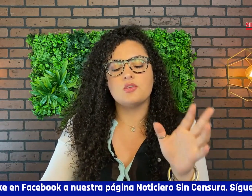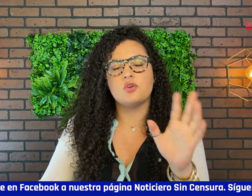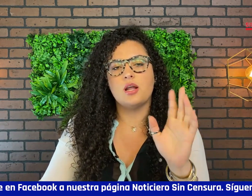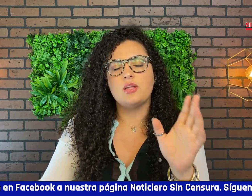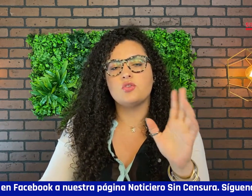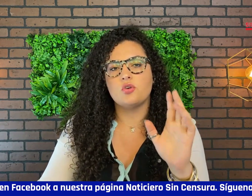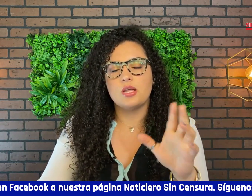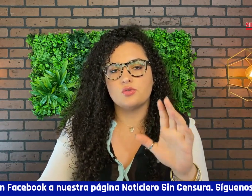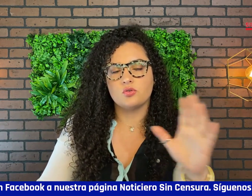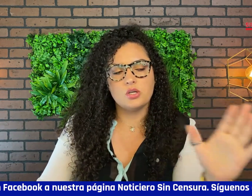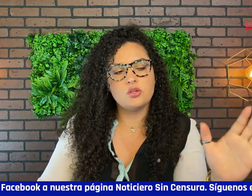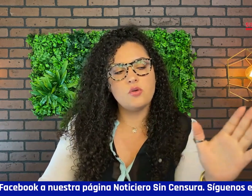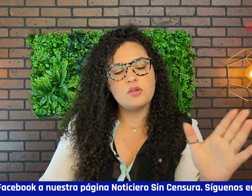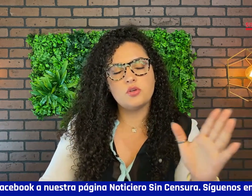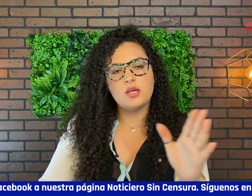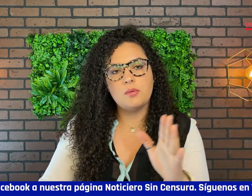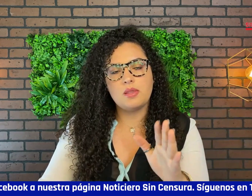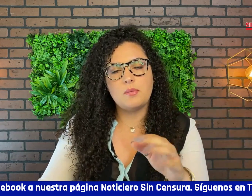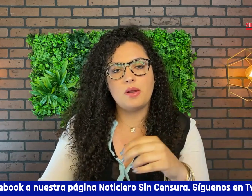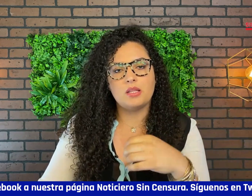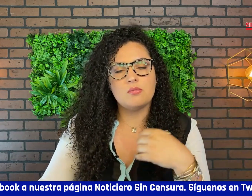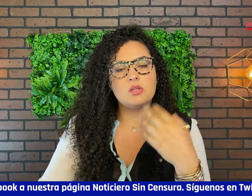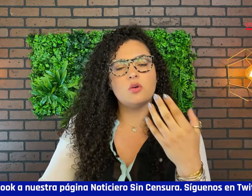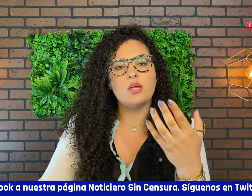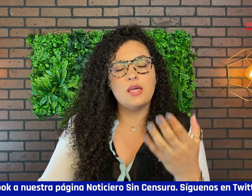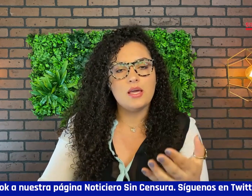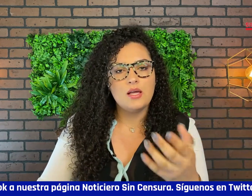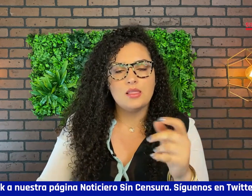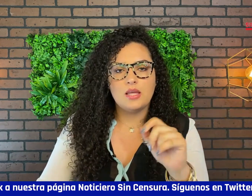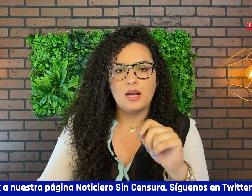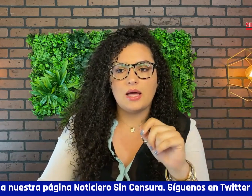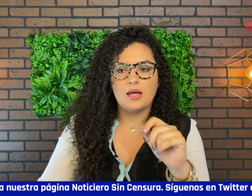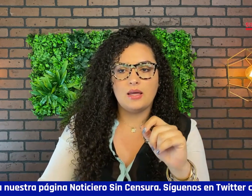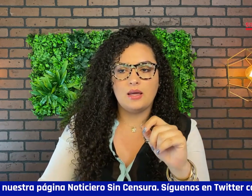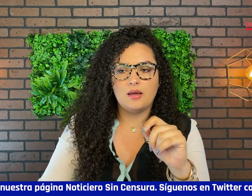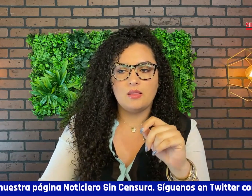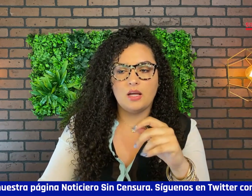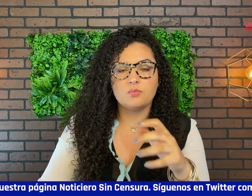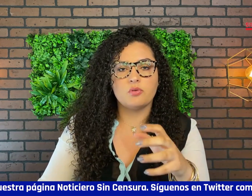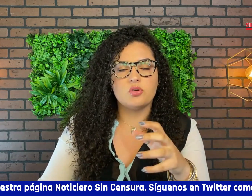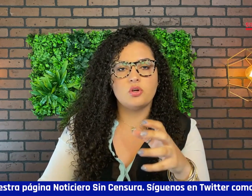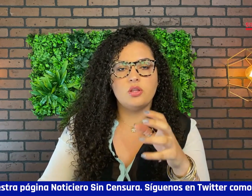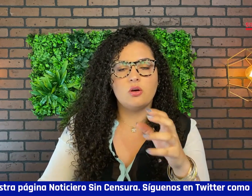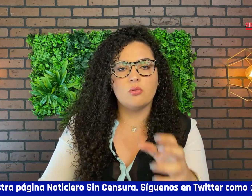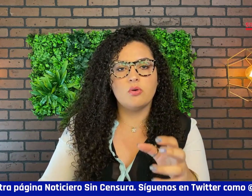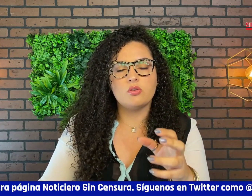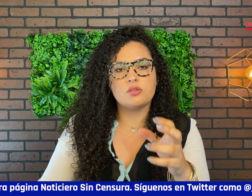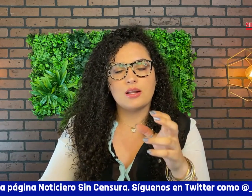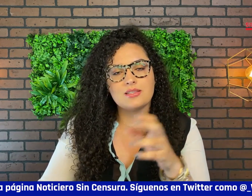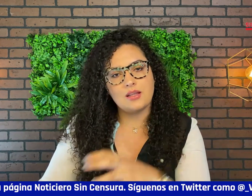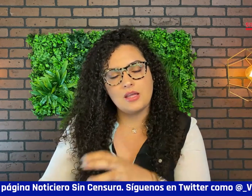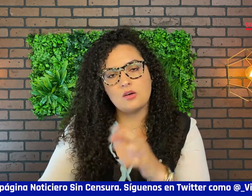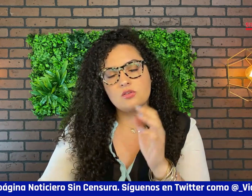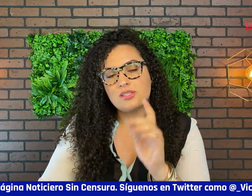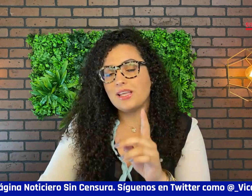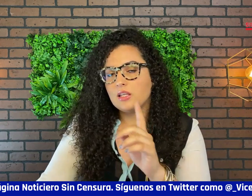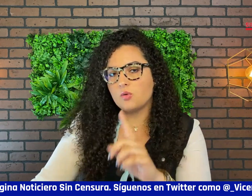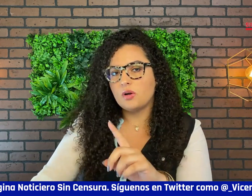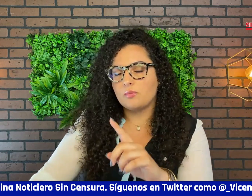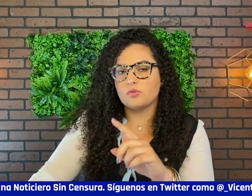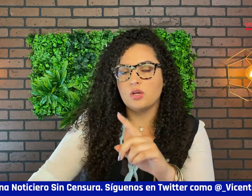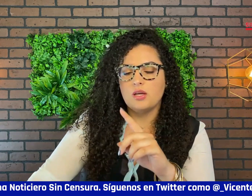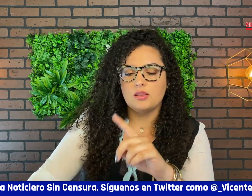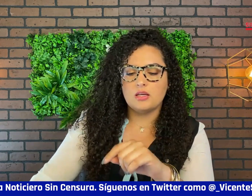más racionales y honestos. Y todo esto deriva del planteamiento y de la exposición de cómo rescataron